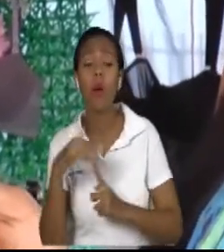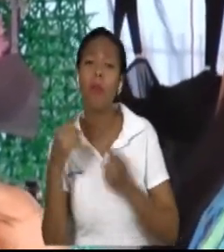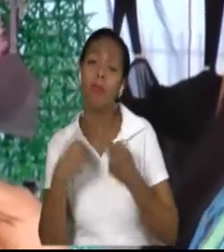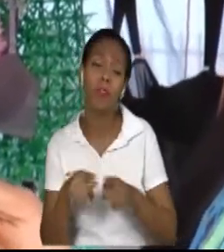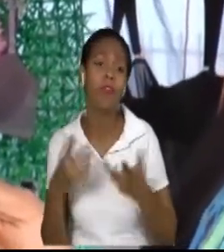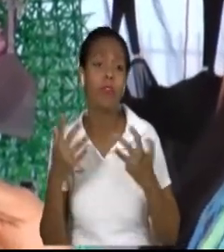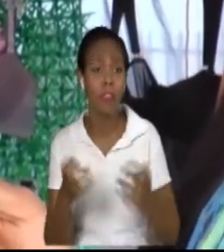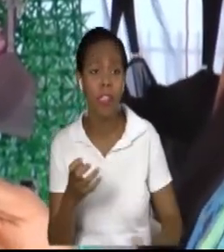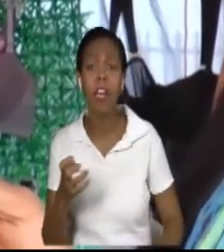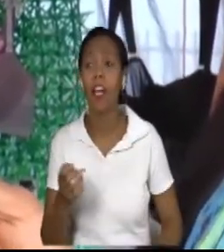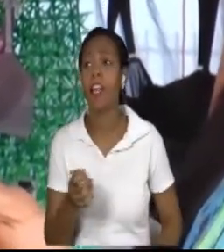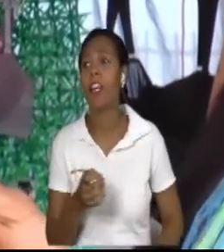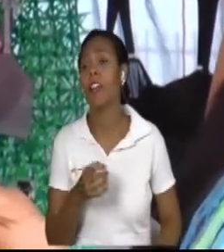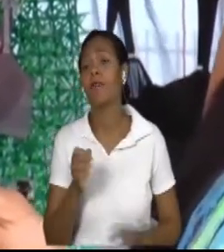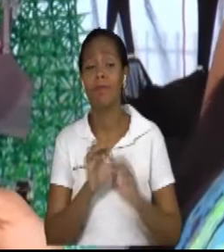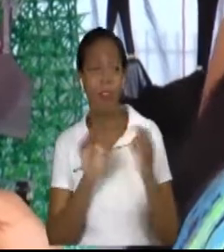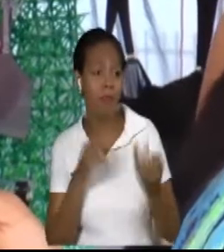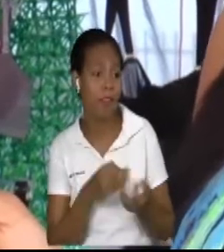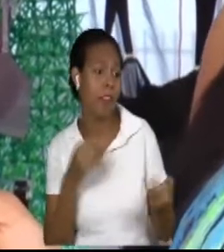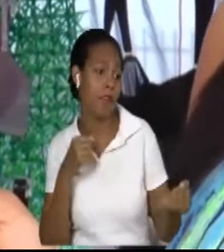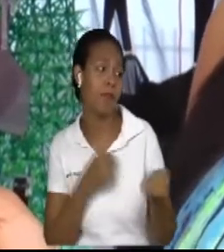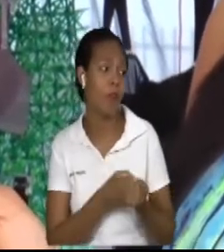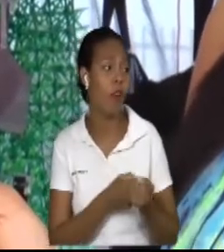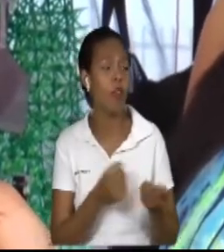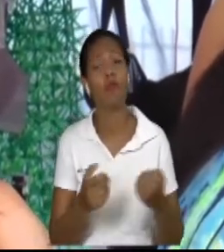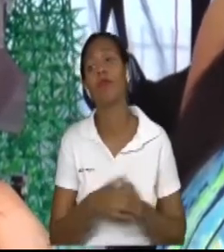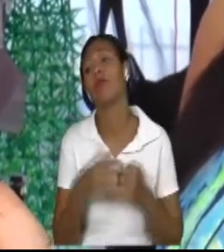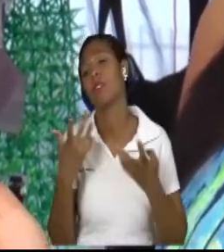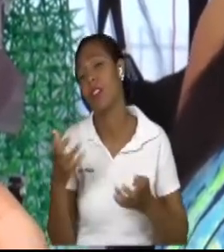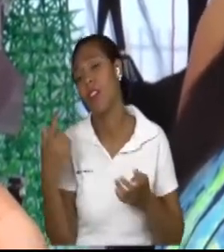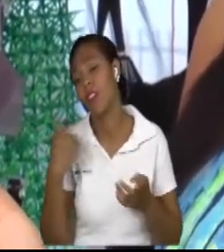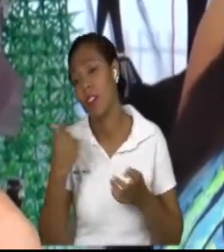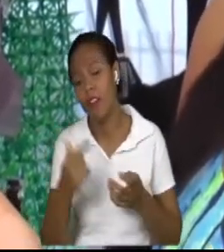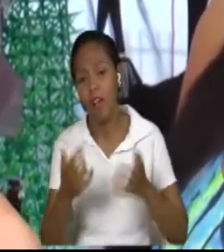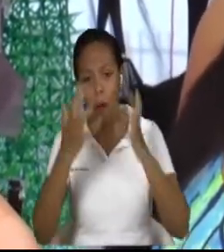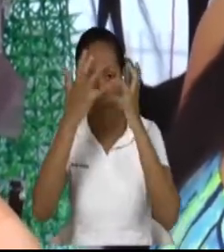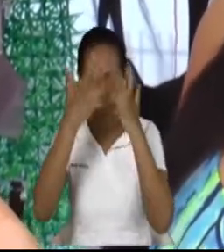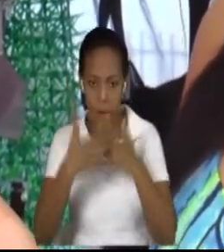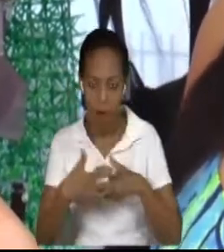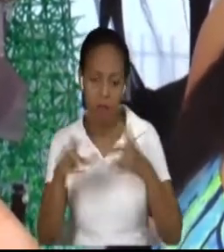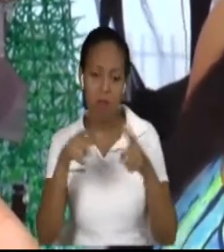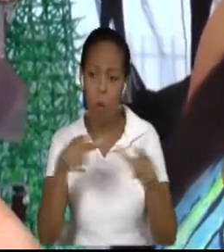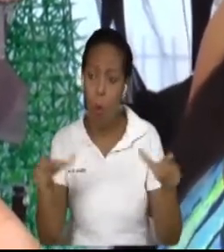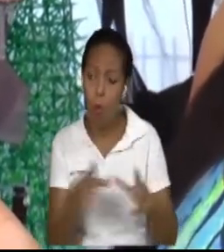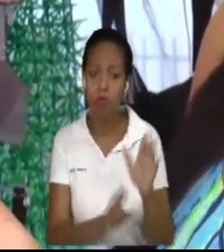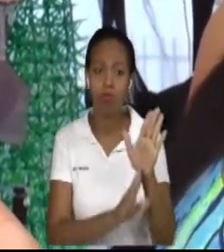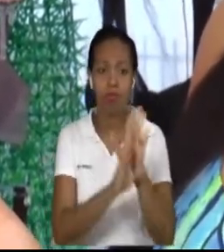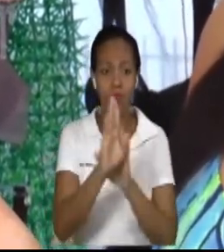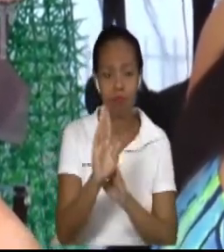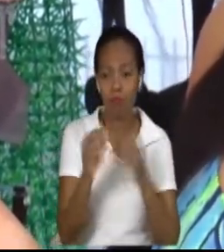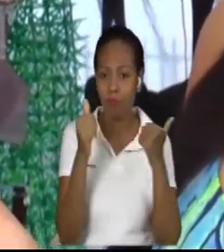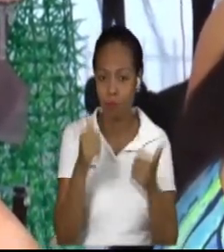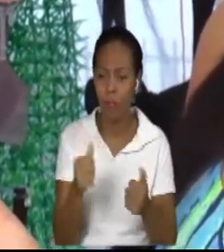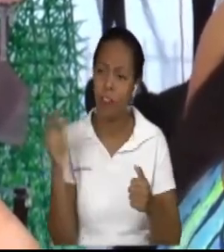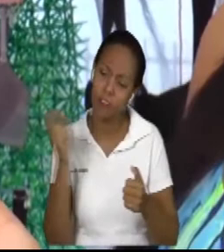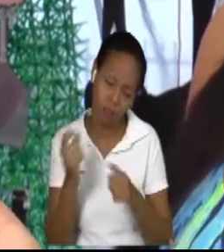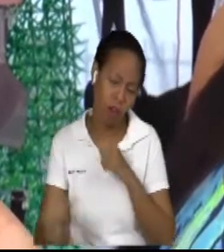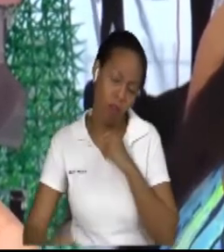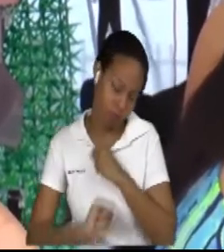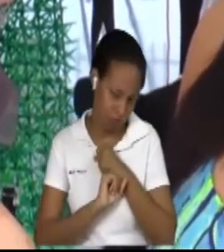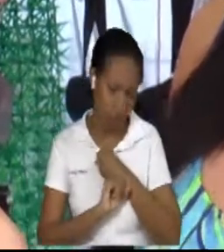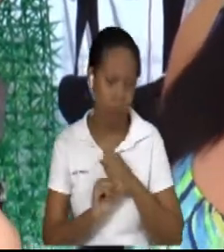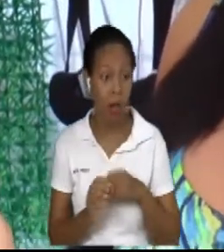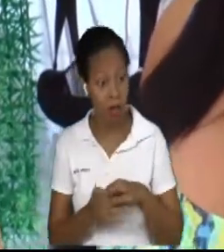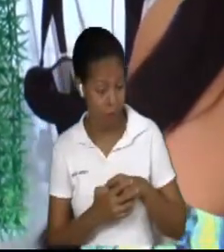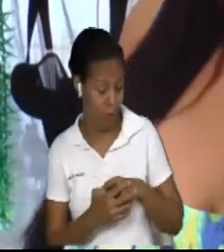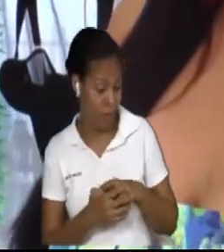ganas, tenemos una familia y queremos que nuestras empresas, nuestros locales, pues salgan adelante y necesitamos como el apoyo. Y yo dije, claro